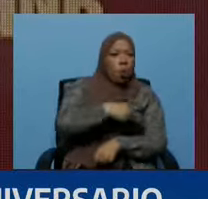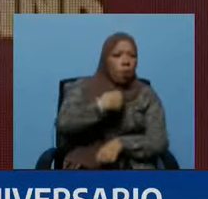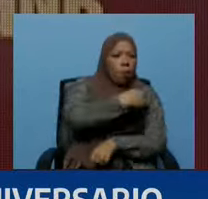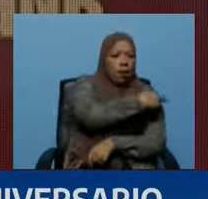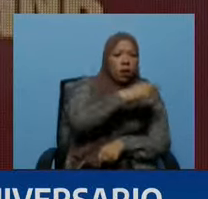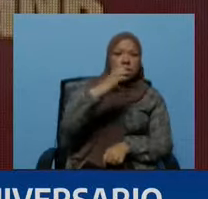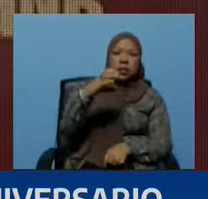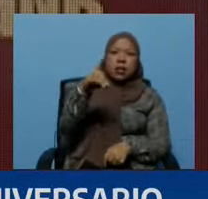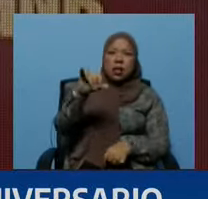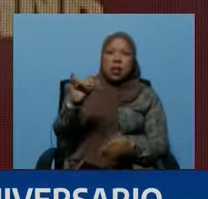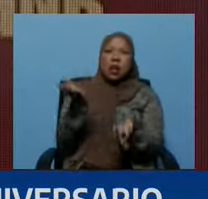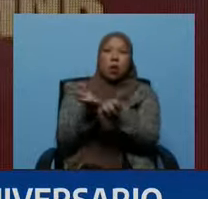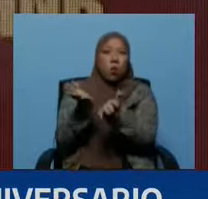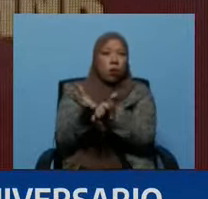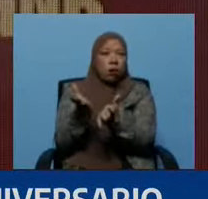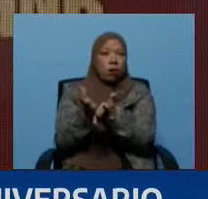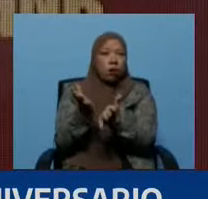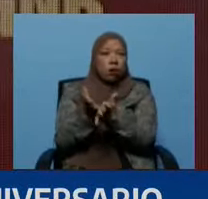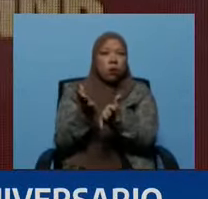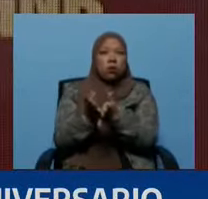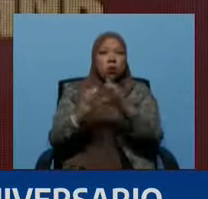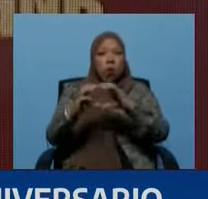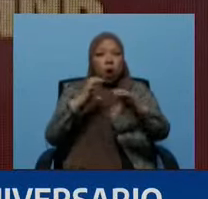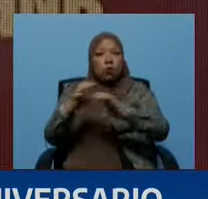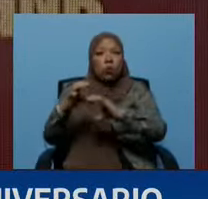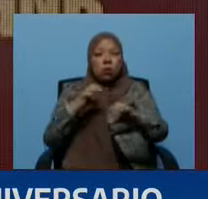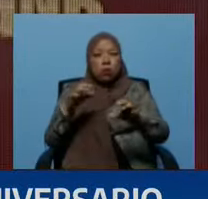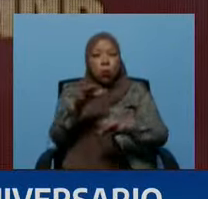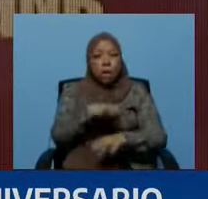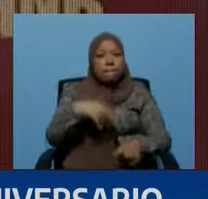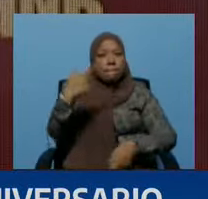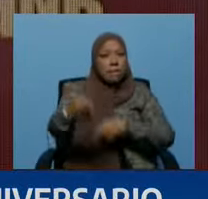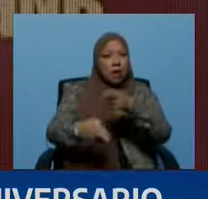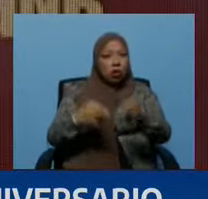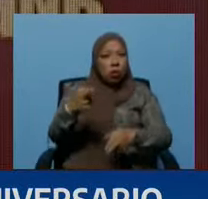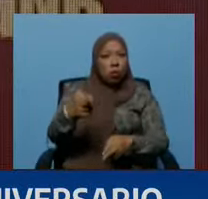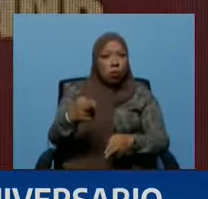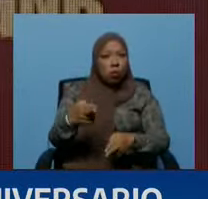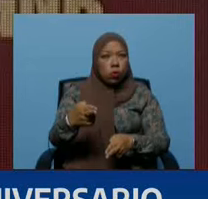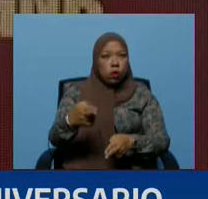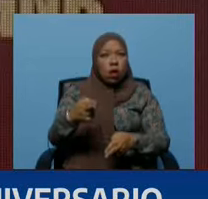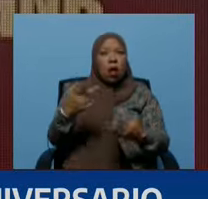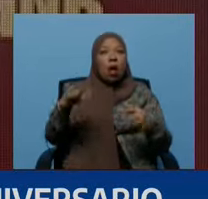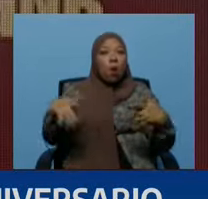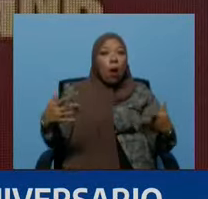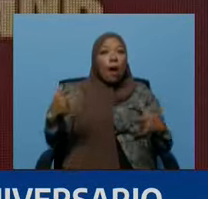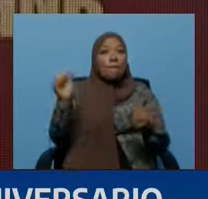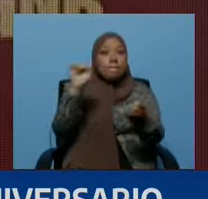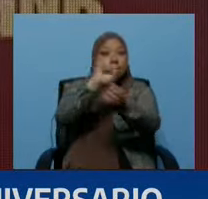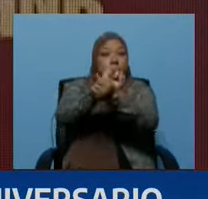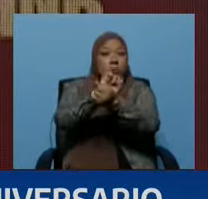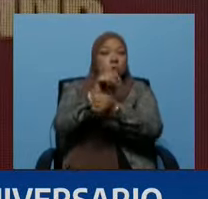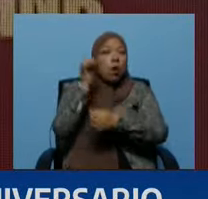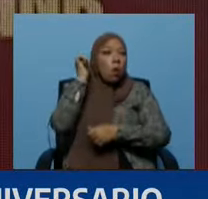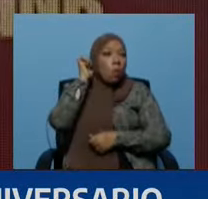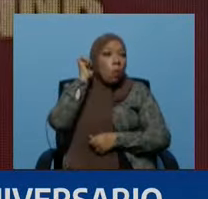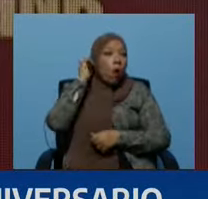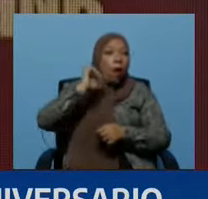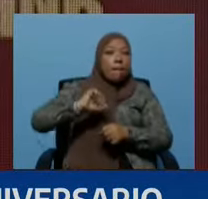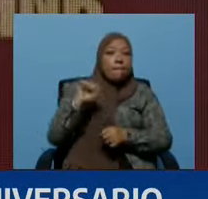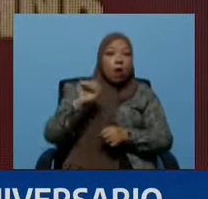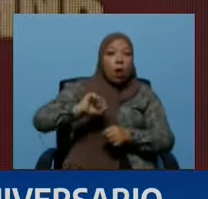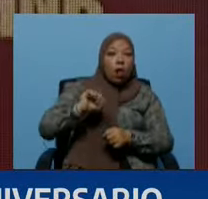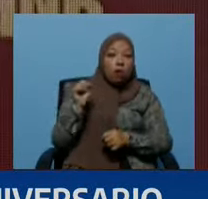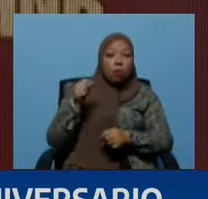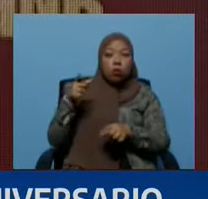CDI, escuelas, unidades autobuseras, estaciones del metro. Pacífica cuando capturan a una policía en